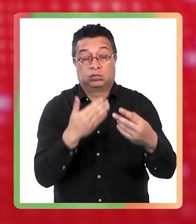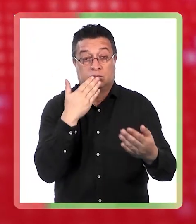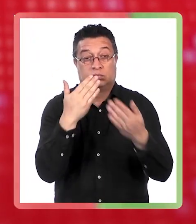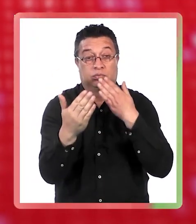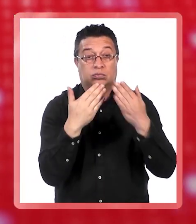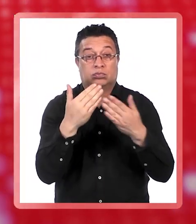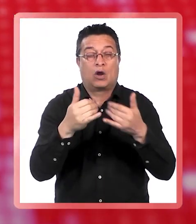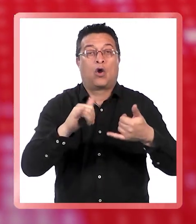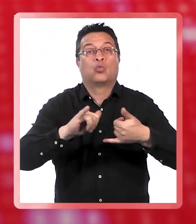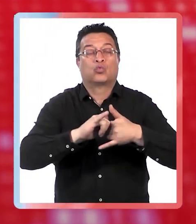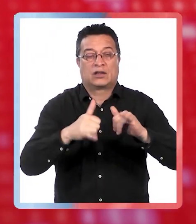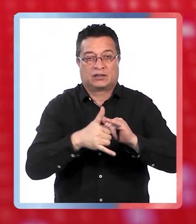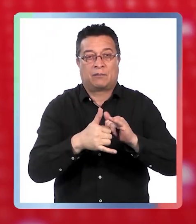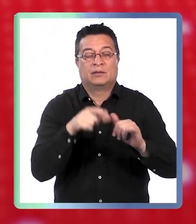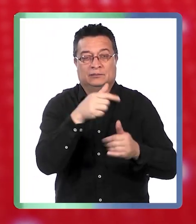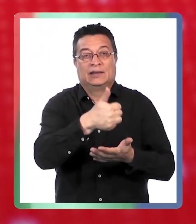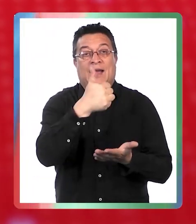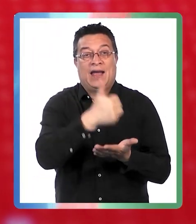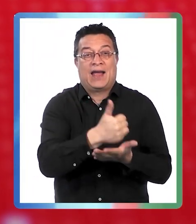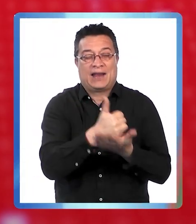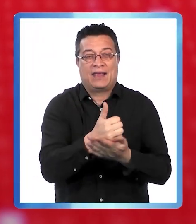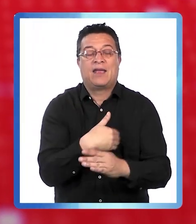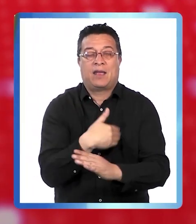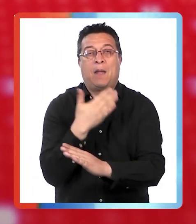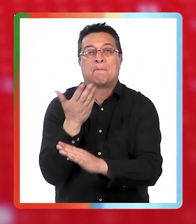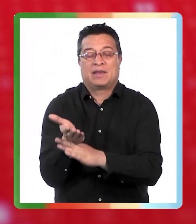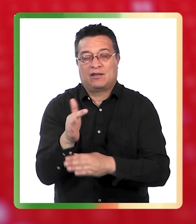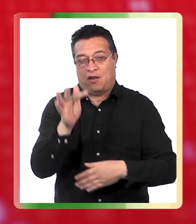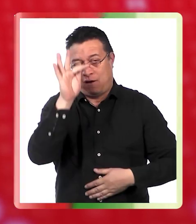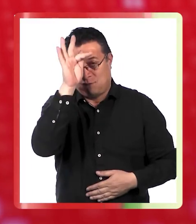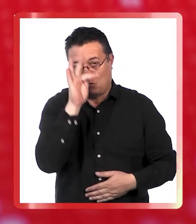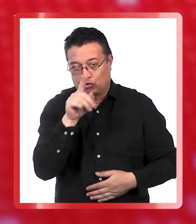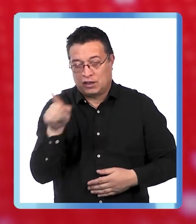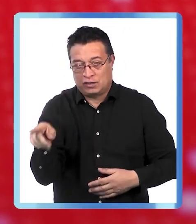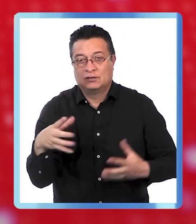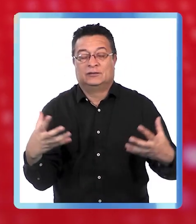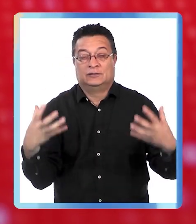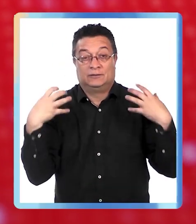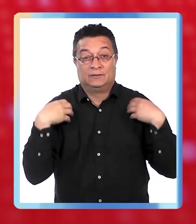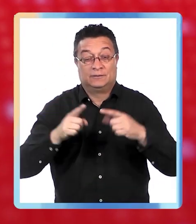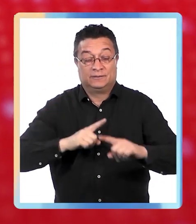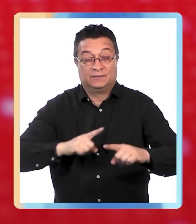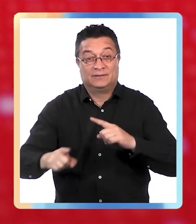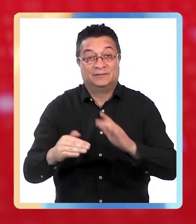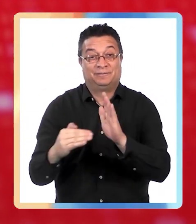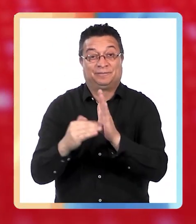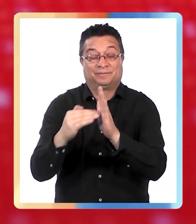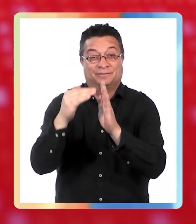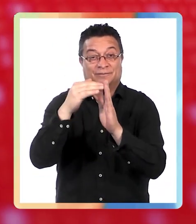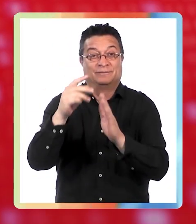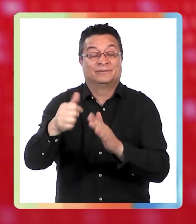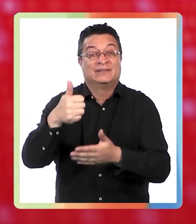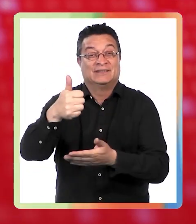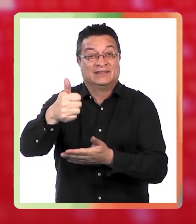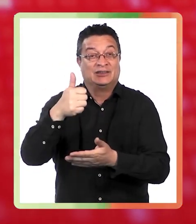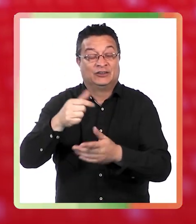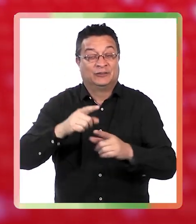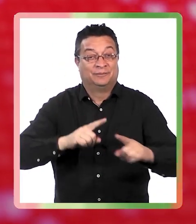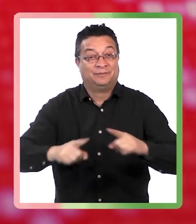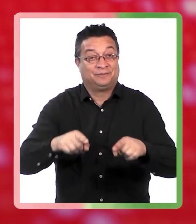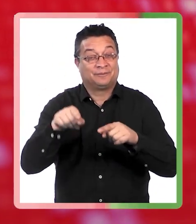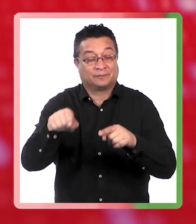de conversaciones vía WhatsApp donde el edil le solicita a la funcionaria a cargo de la administración del edificio de la Dirección